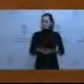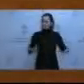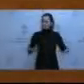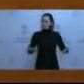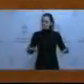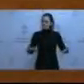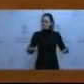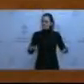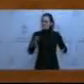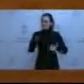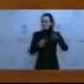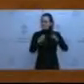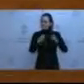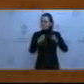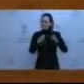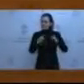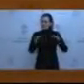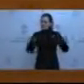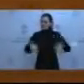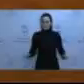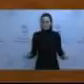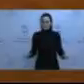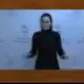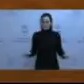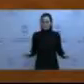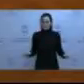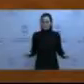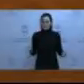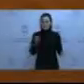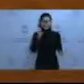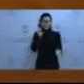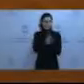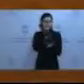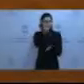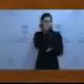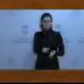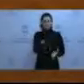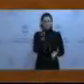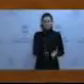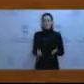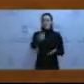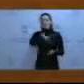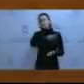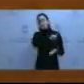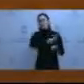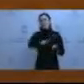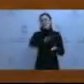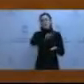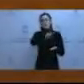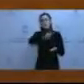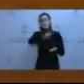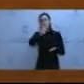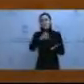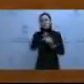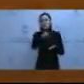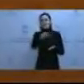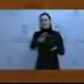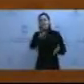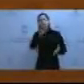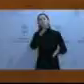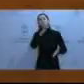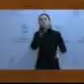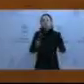justo? Sí, clarísimo. Se le echa a un profesional y nosotros tenemos que pagarle ahora 35.000 euros por la